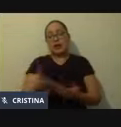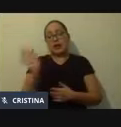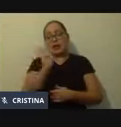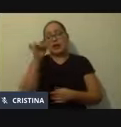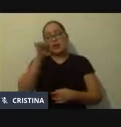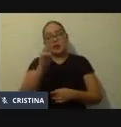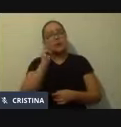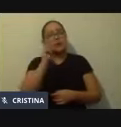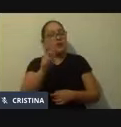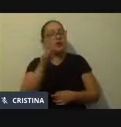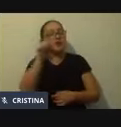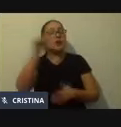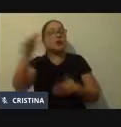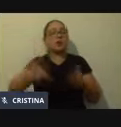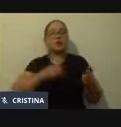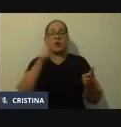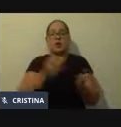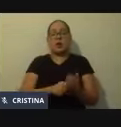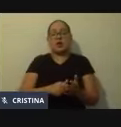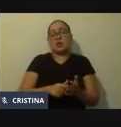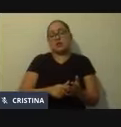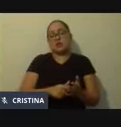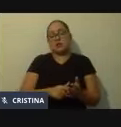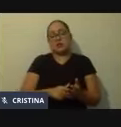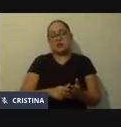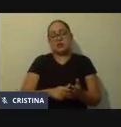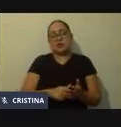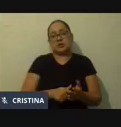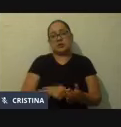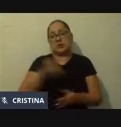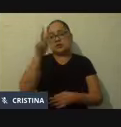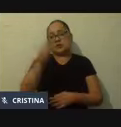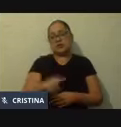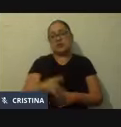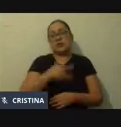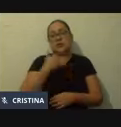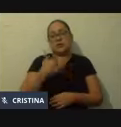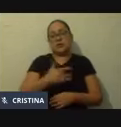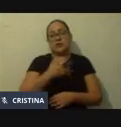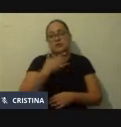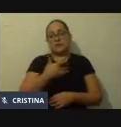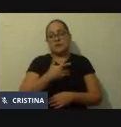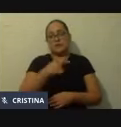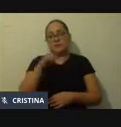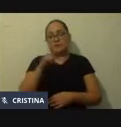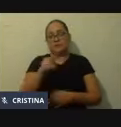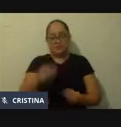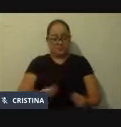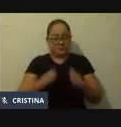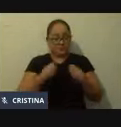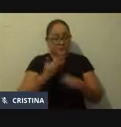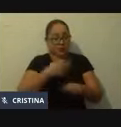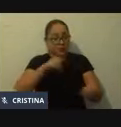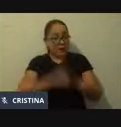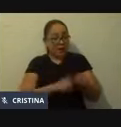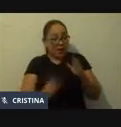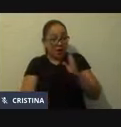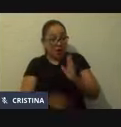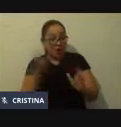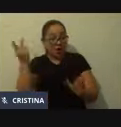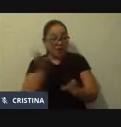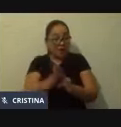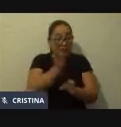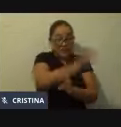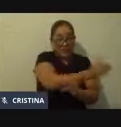en 100 lugares, pero te lo vuelvo a decir 101 vez, la vida no va a regresar a la normalidad, nada va a volver a ser